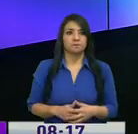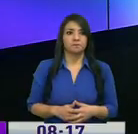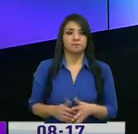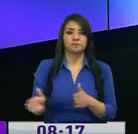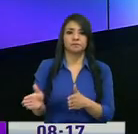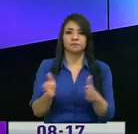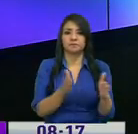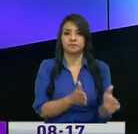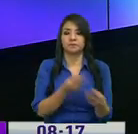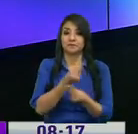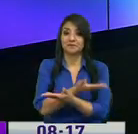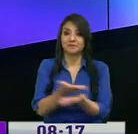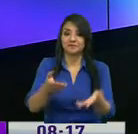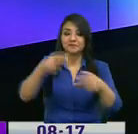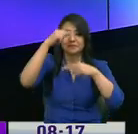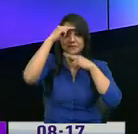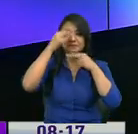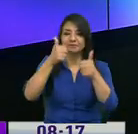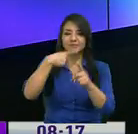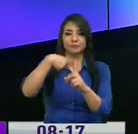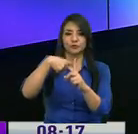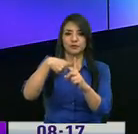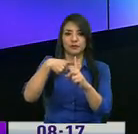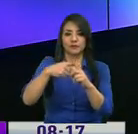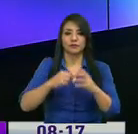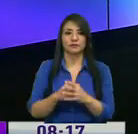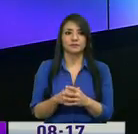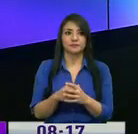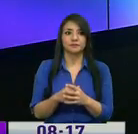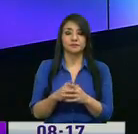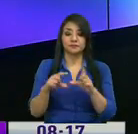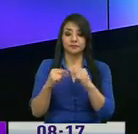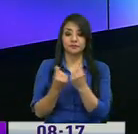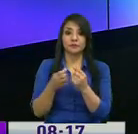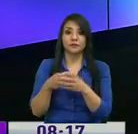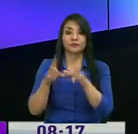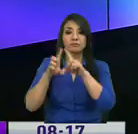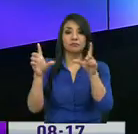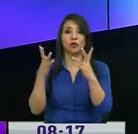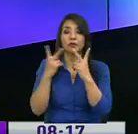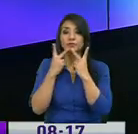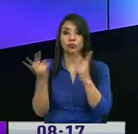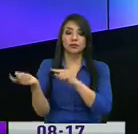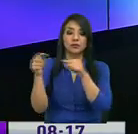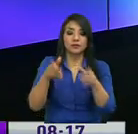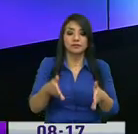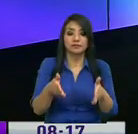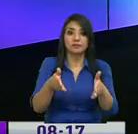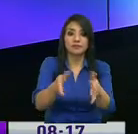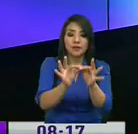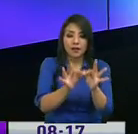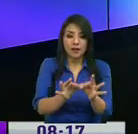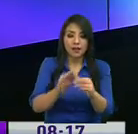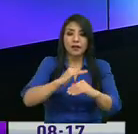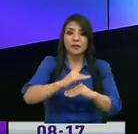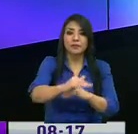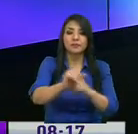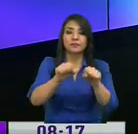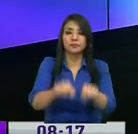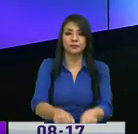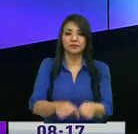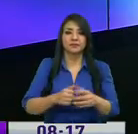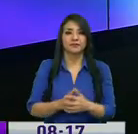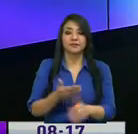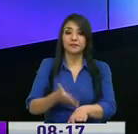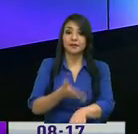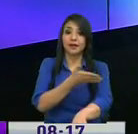Les contamos noticias positivas y es que una cuadrilla de la empresa de obras públicas acudió hasta la calle Juan Garzón para realizar un trabajo de bacheo. Esto tras